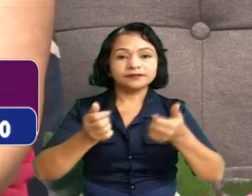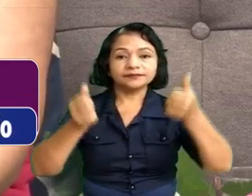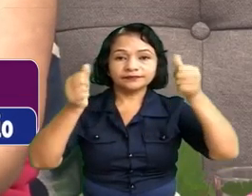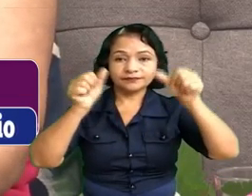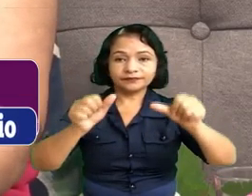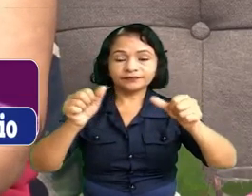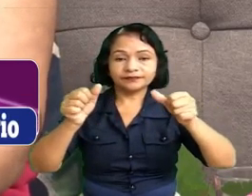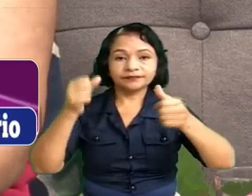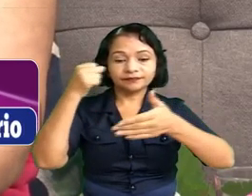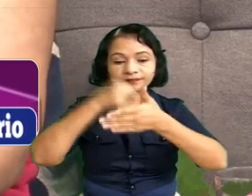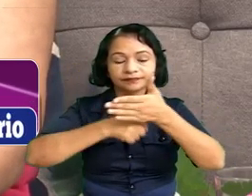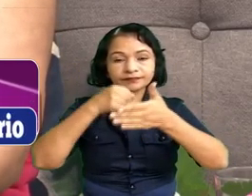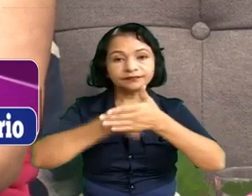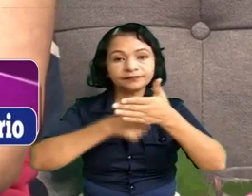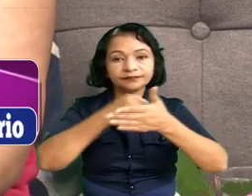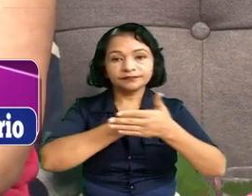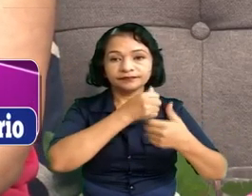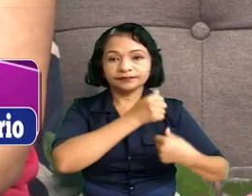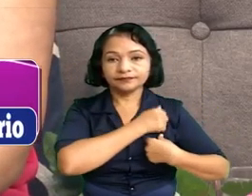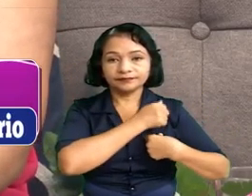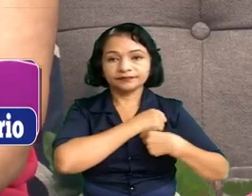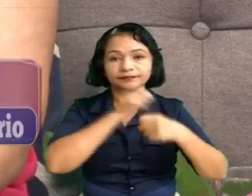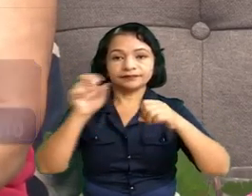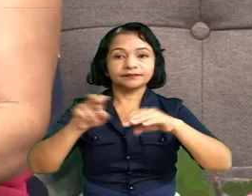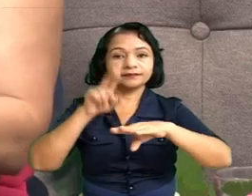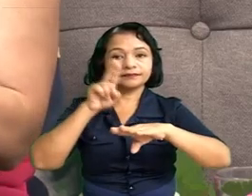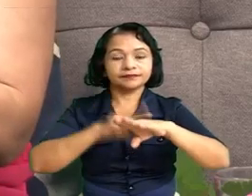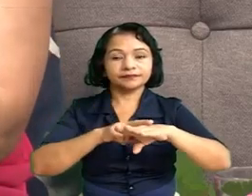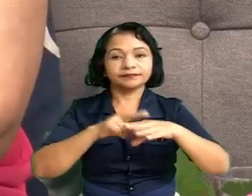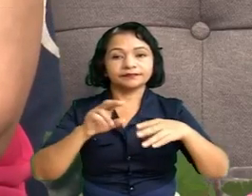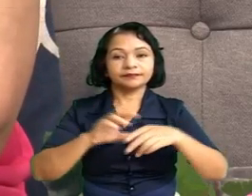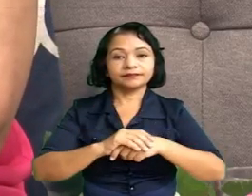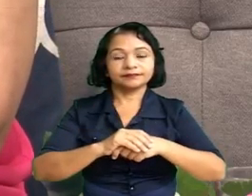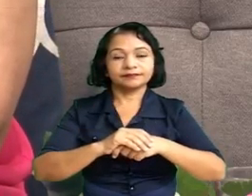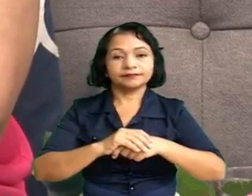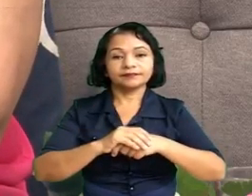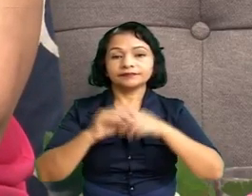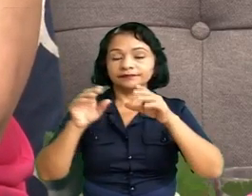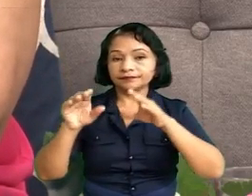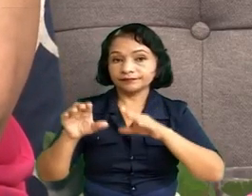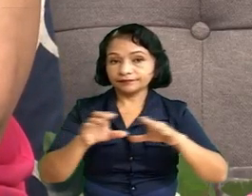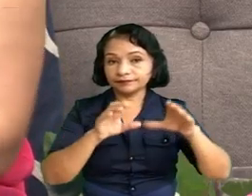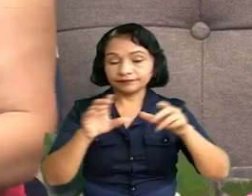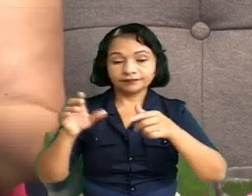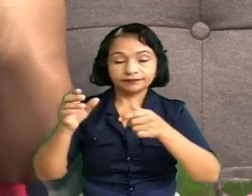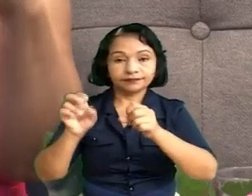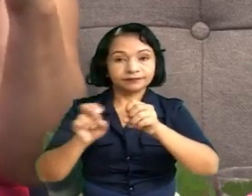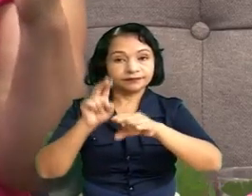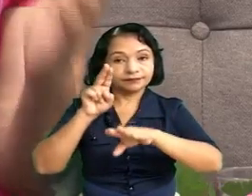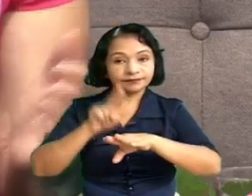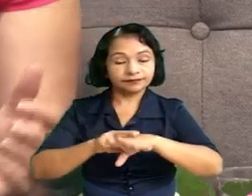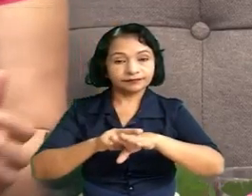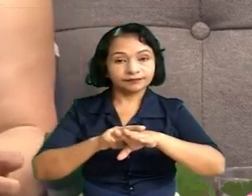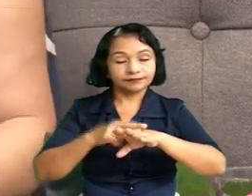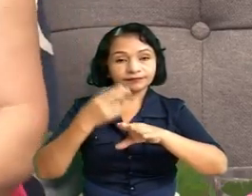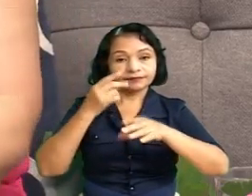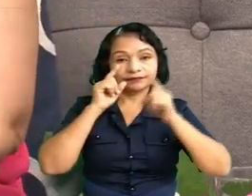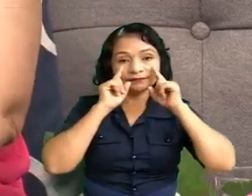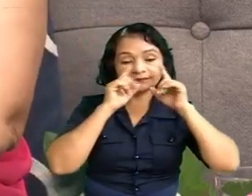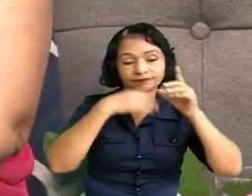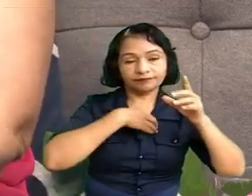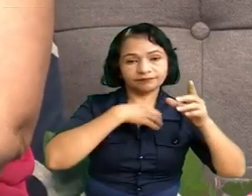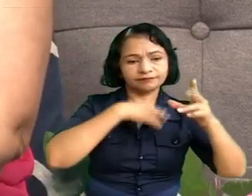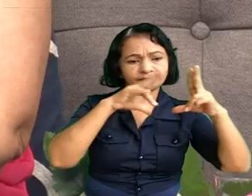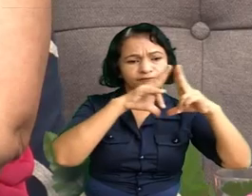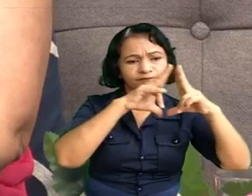el Ejército Defensor de la Soberanía Nacional: la dignidad nacional, la soberanía, que